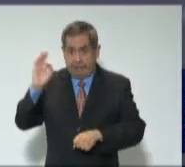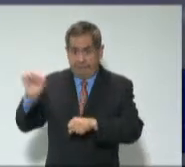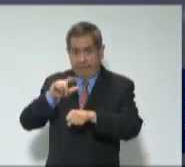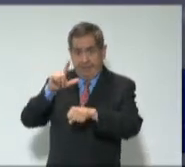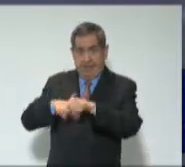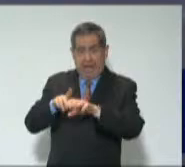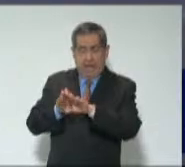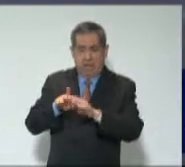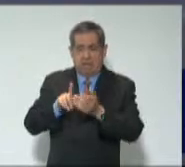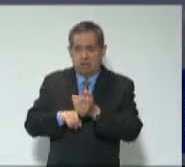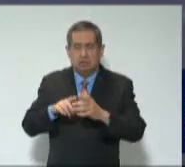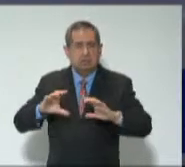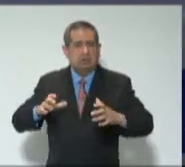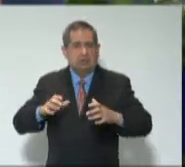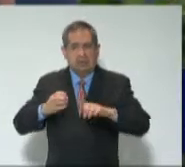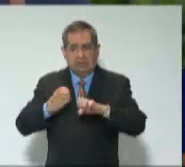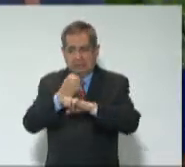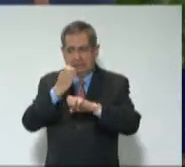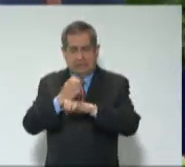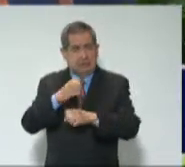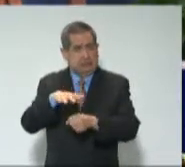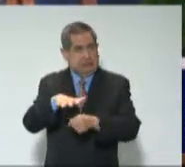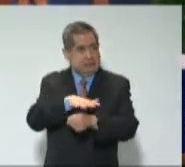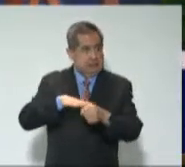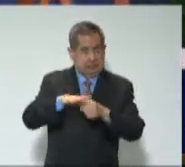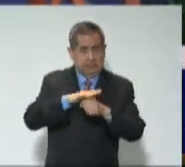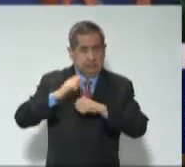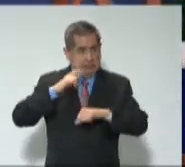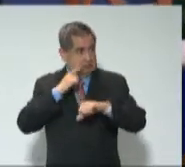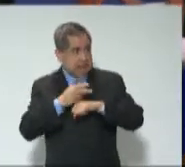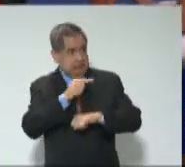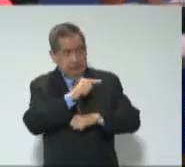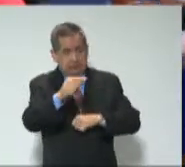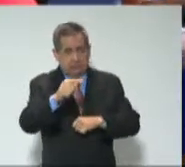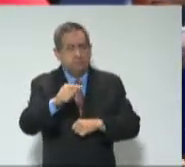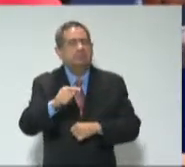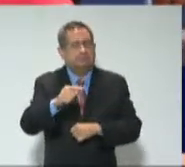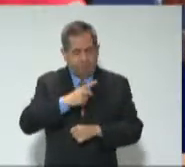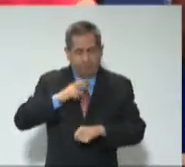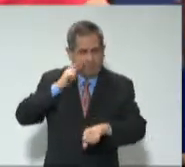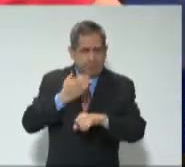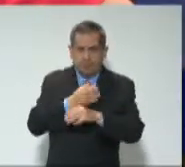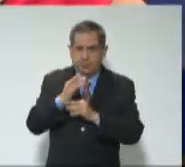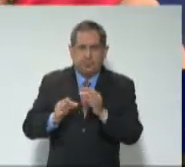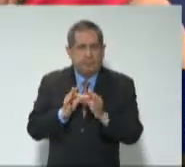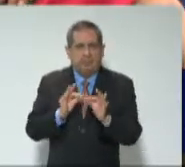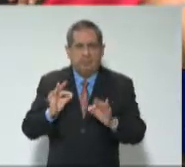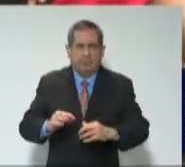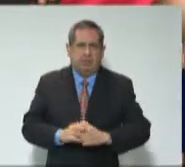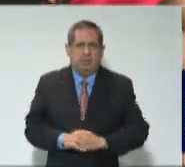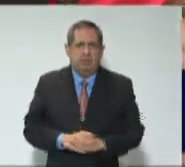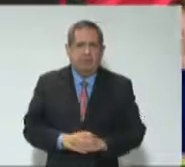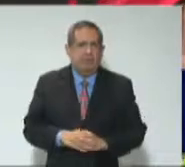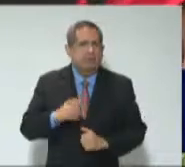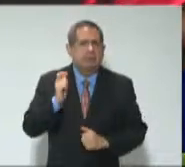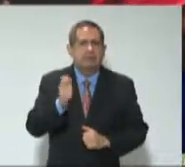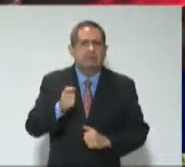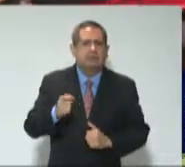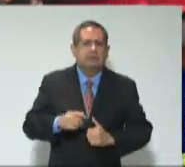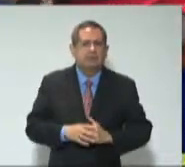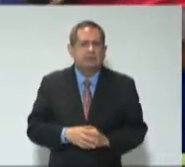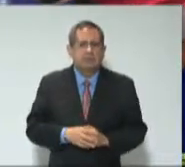Federal como a nivel Estatal tienen con la población se